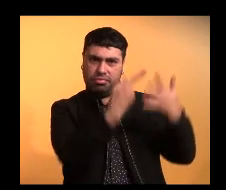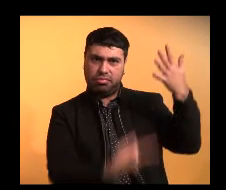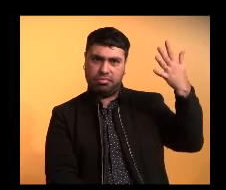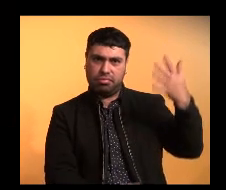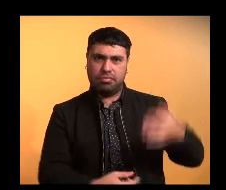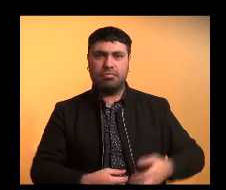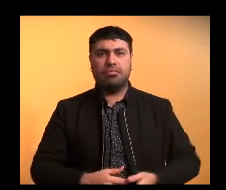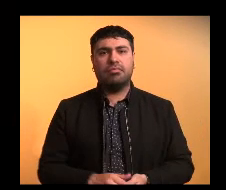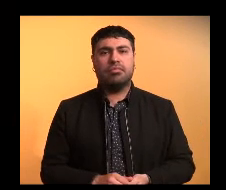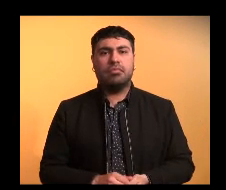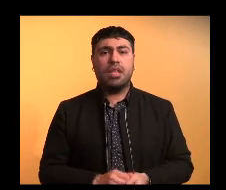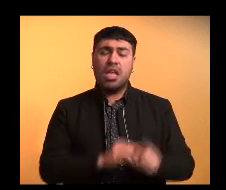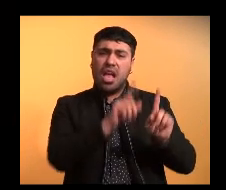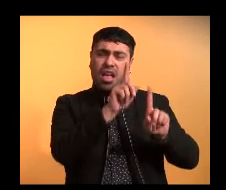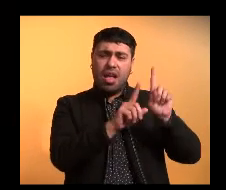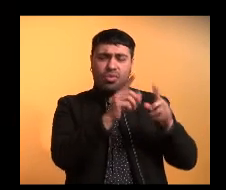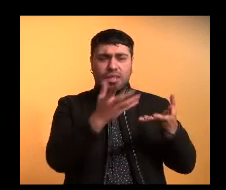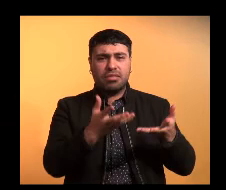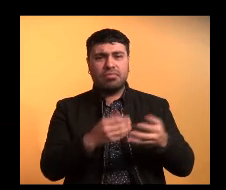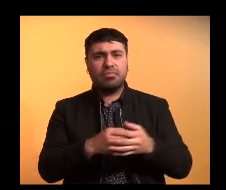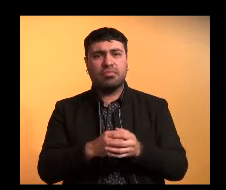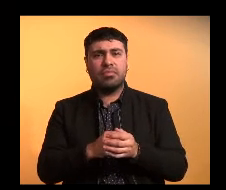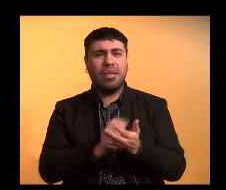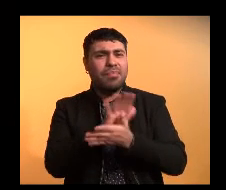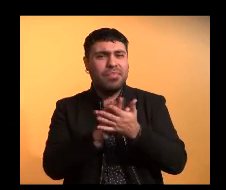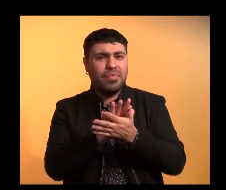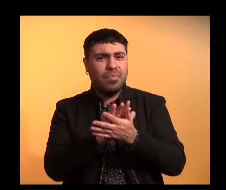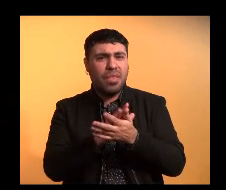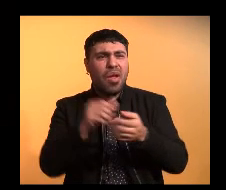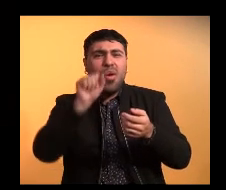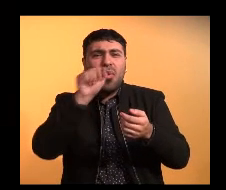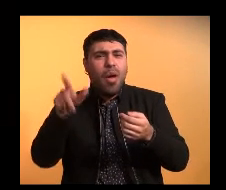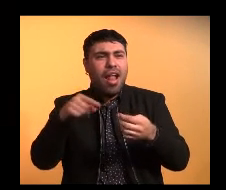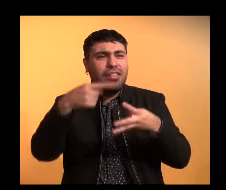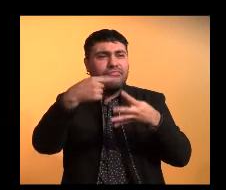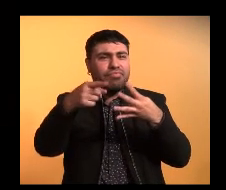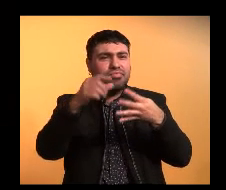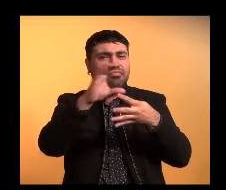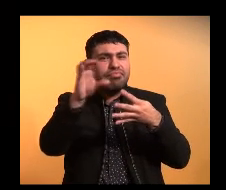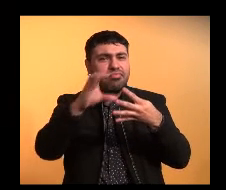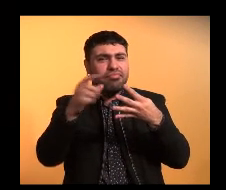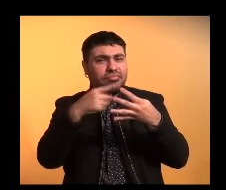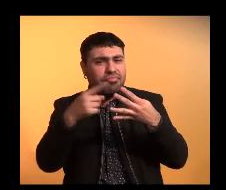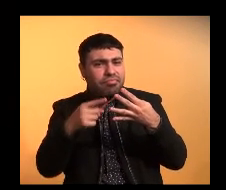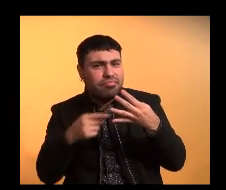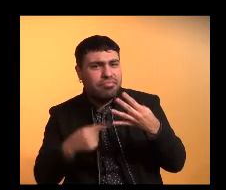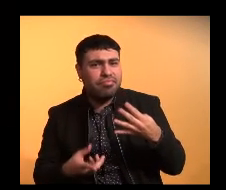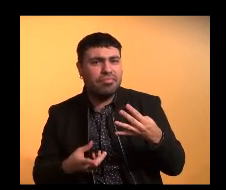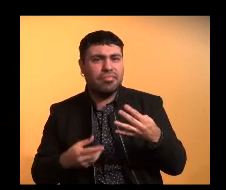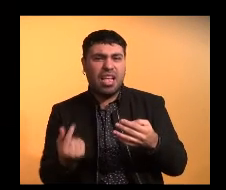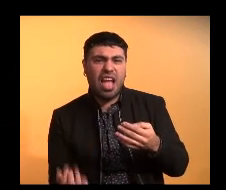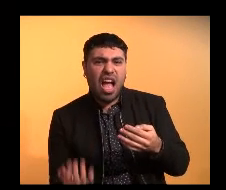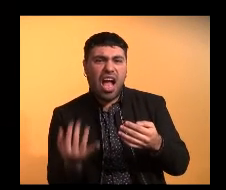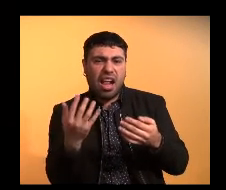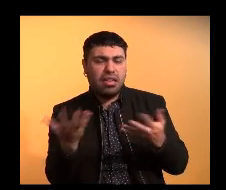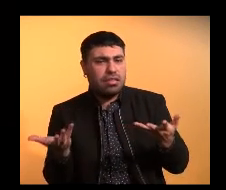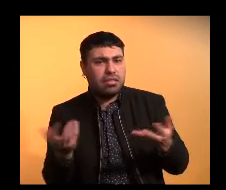hay unas que están orientadas más bien como a las características de las algas.